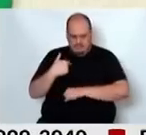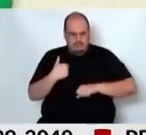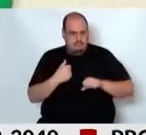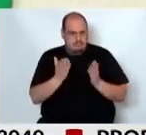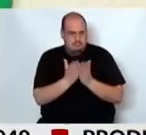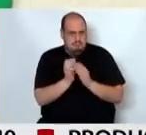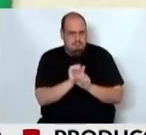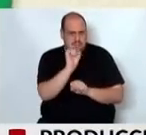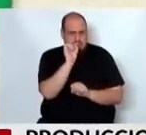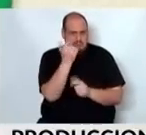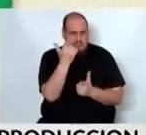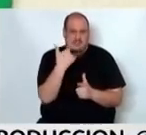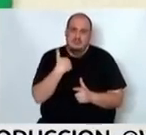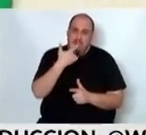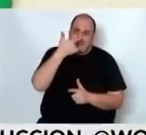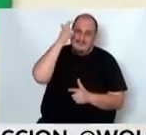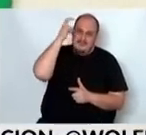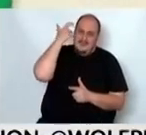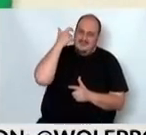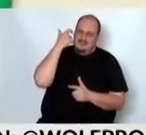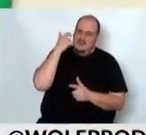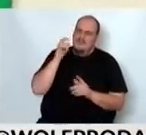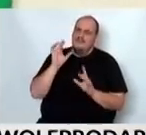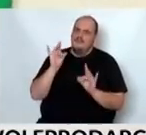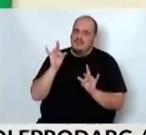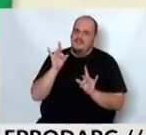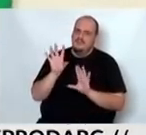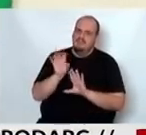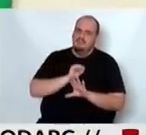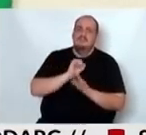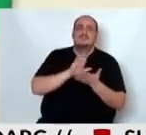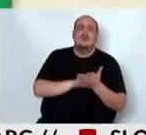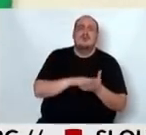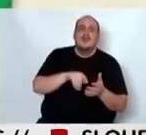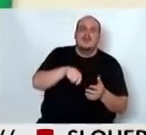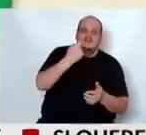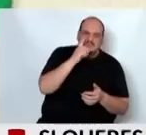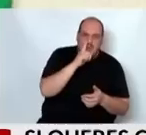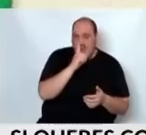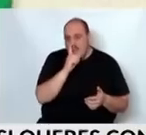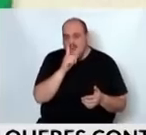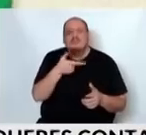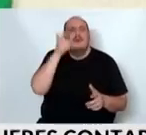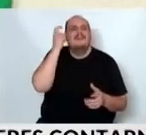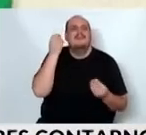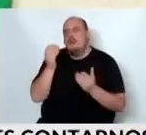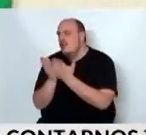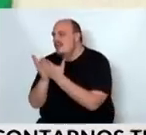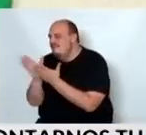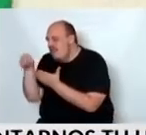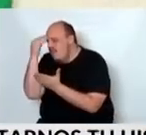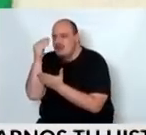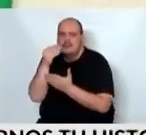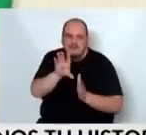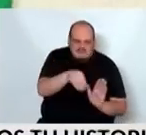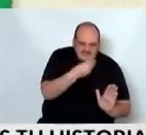Yo tengo una experiencia duramente adquirida. La experiencia sobre lo que la cocaína es, me la metí por la nariz. No la leí en un libro. Y por